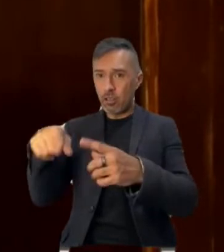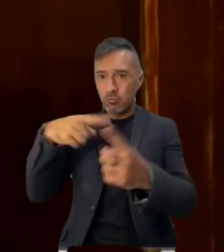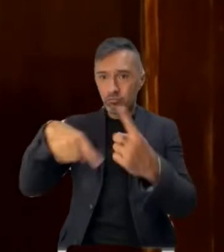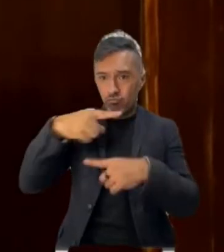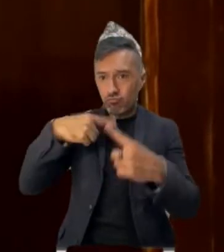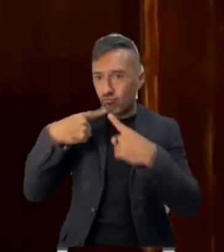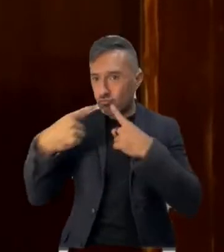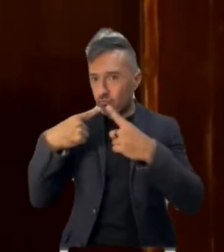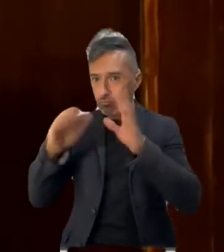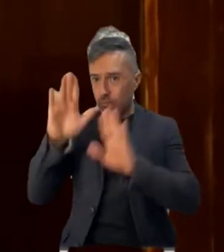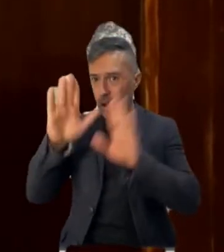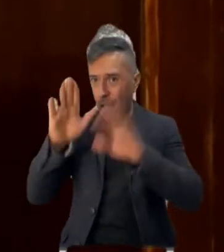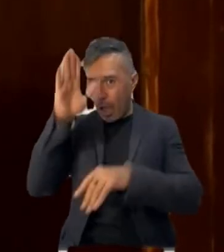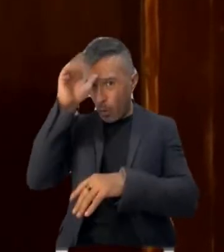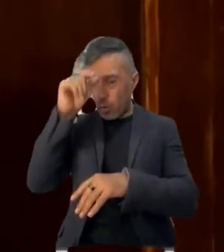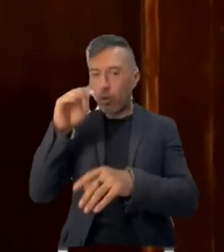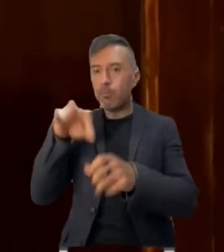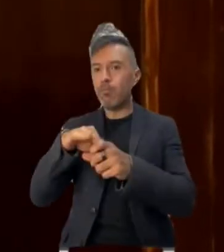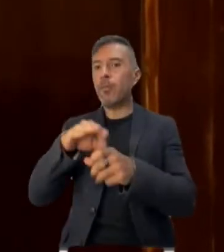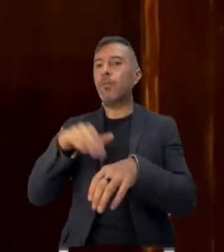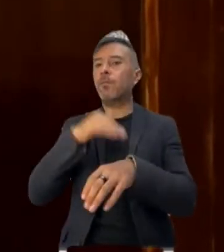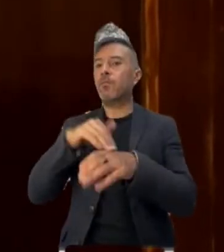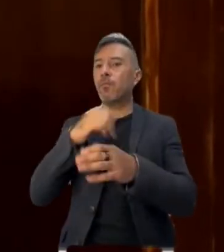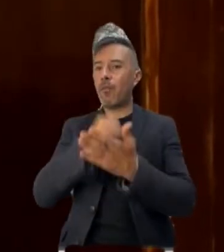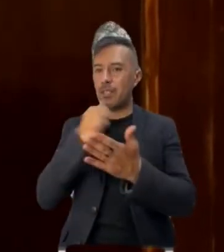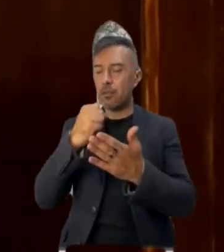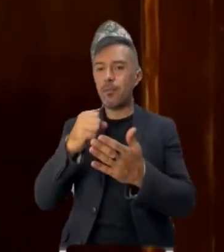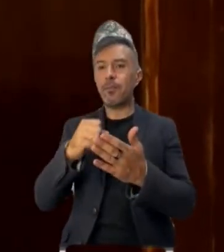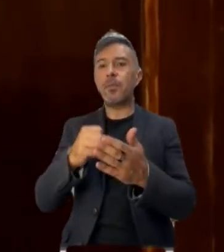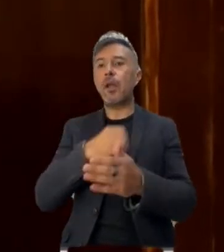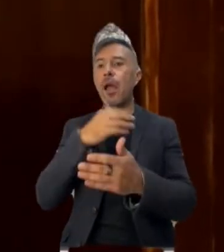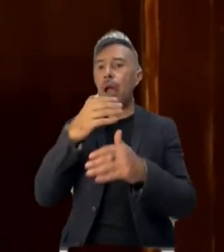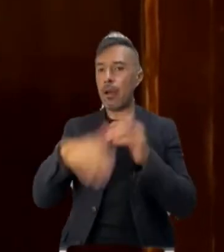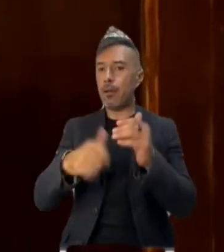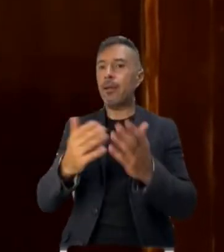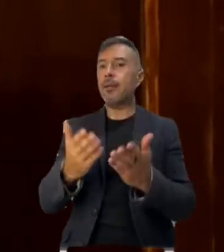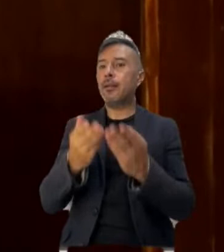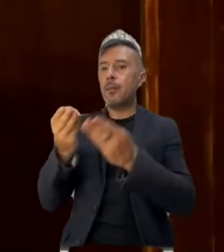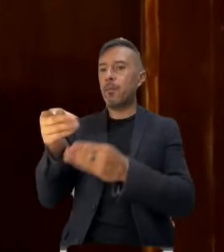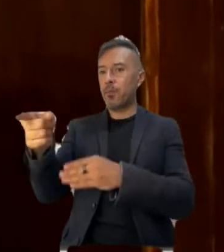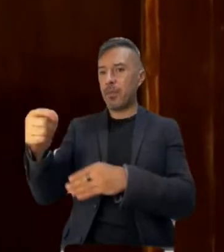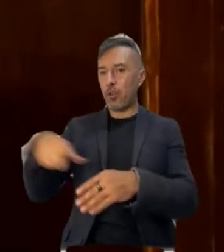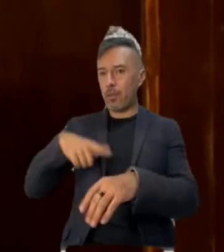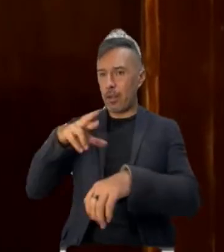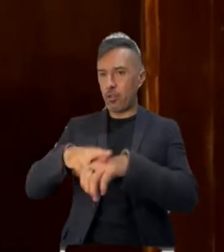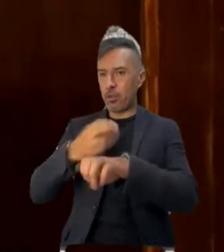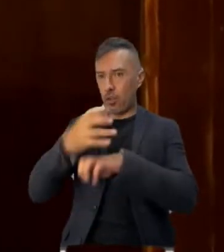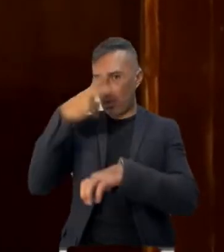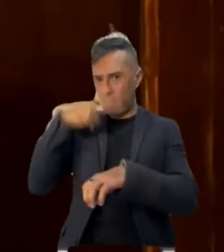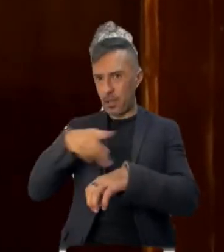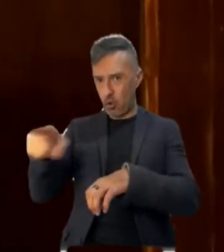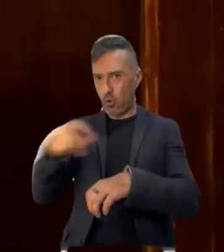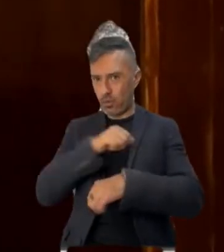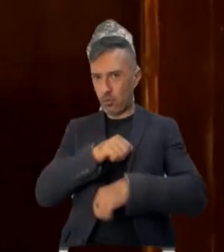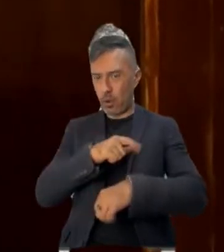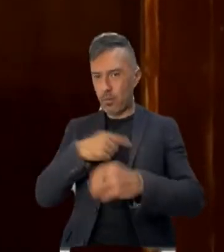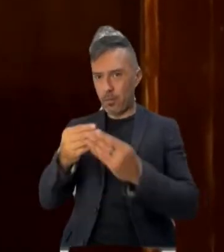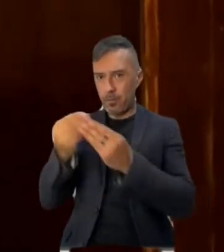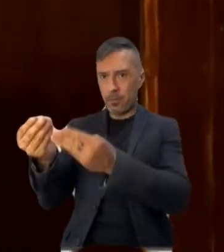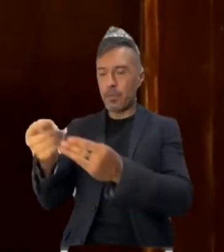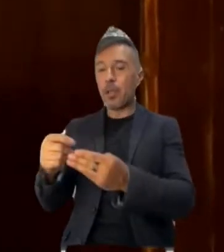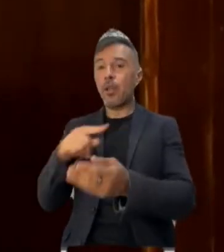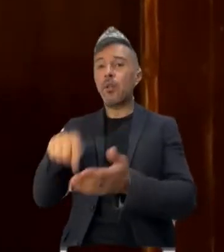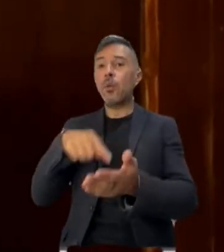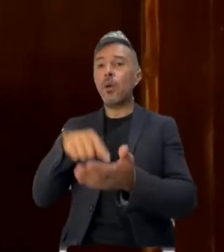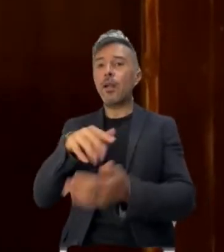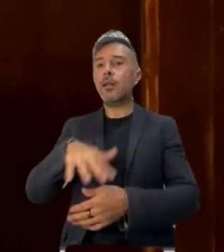de decreto al titular del Ejecutivo Estatal para los efectos procedentes a la titular. Dado en el Palacio del Poder Legislativo, en